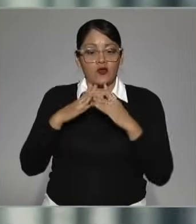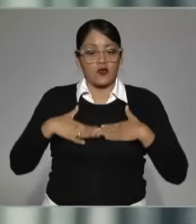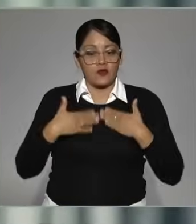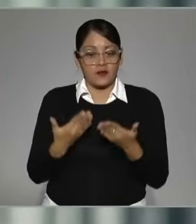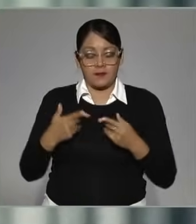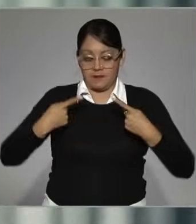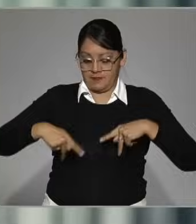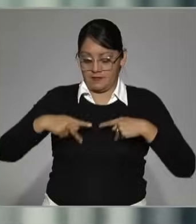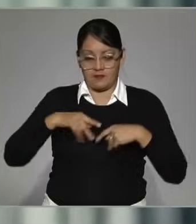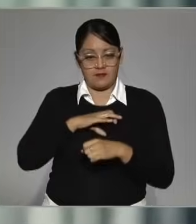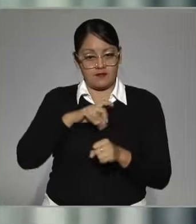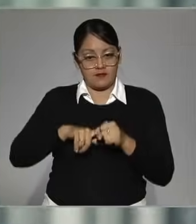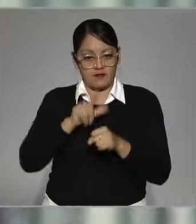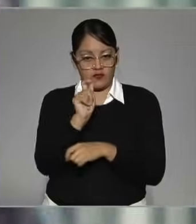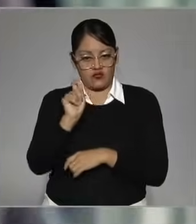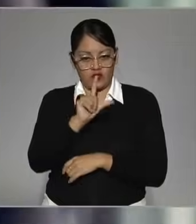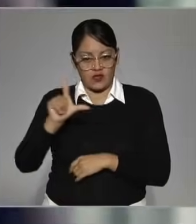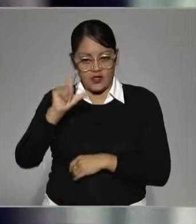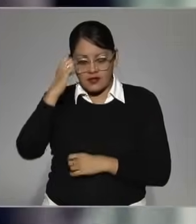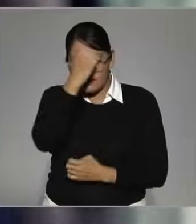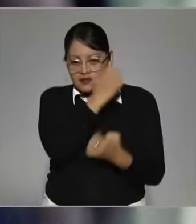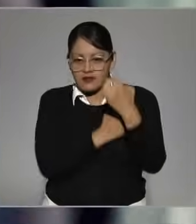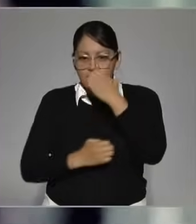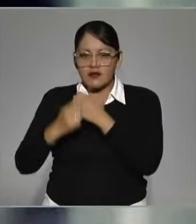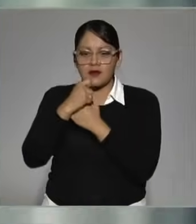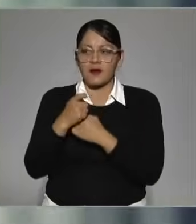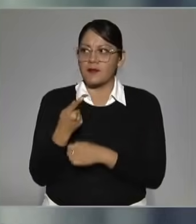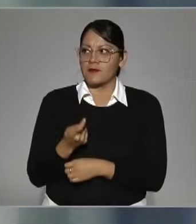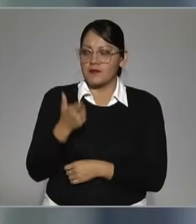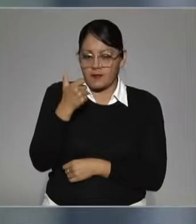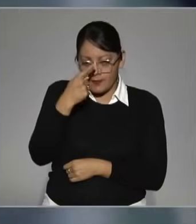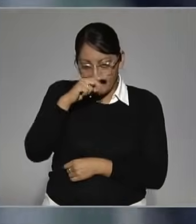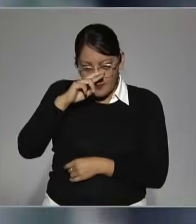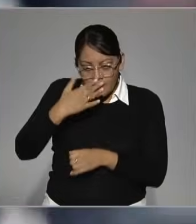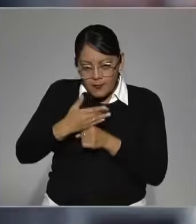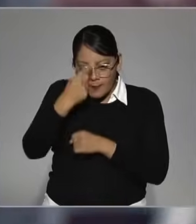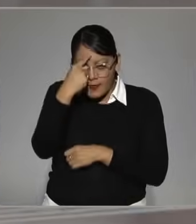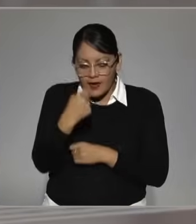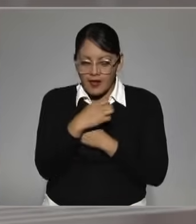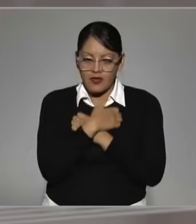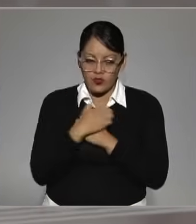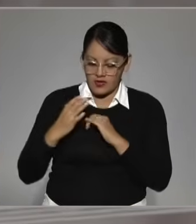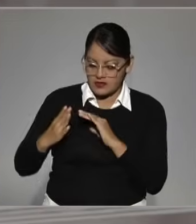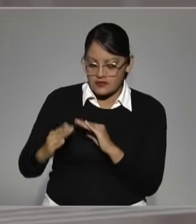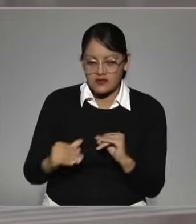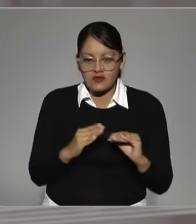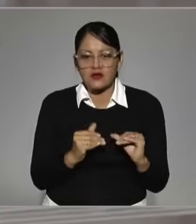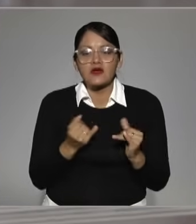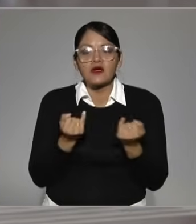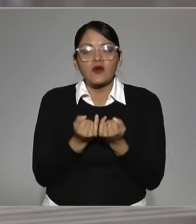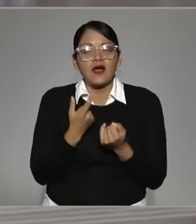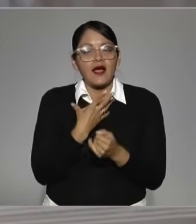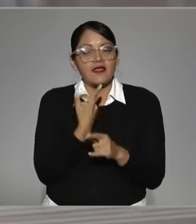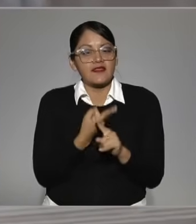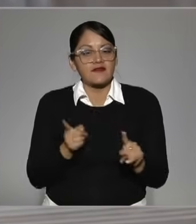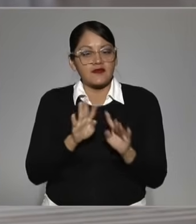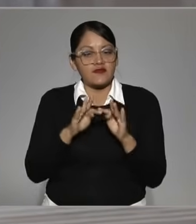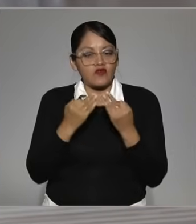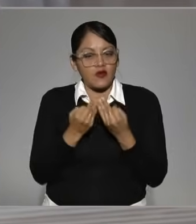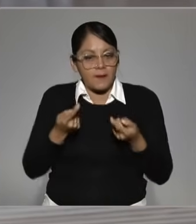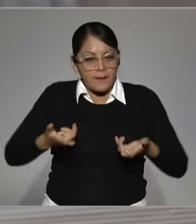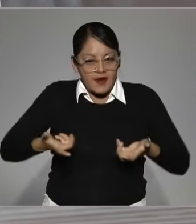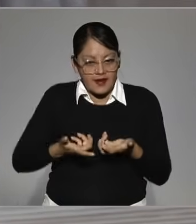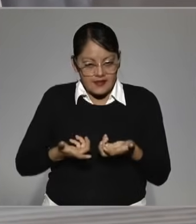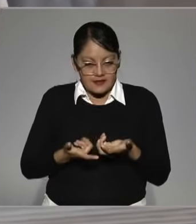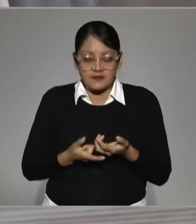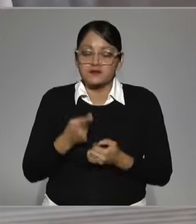especialistas analizarán el papel de los padres como los primeros encargados de la educación de los hijos y las diferentes formas de hacerlo,